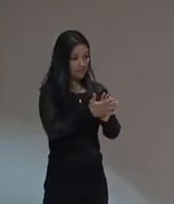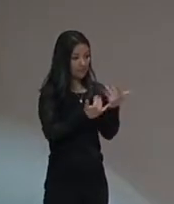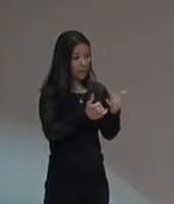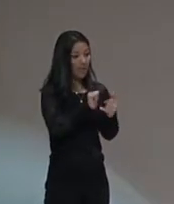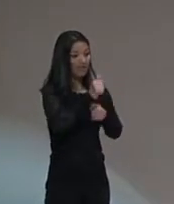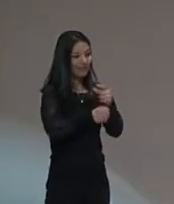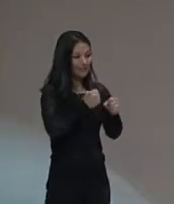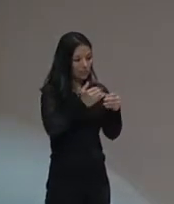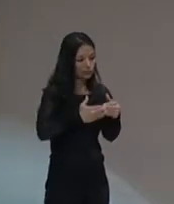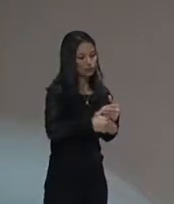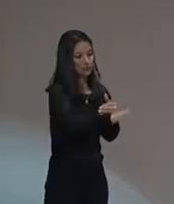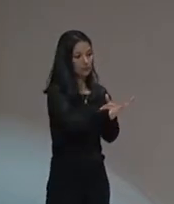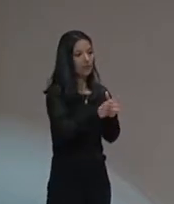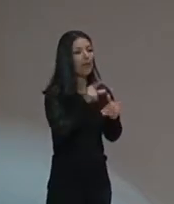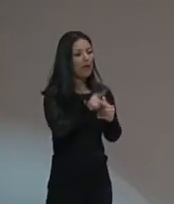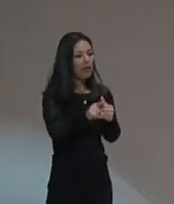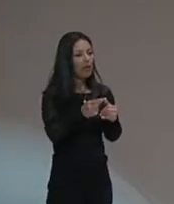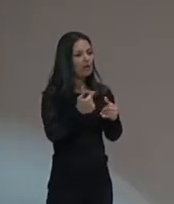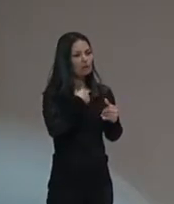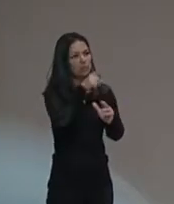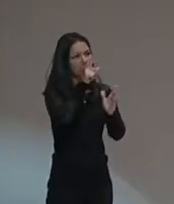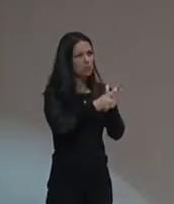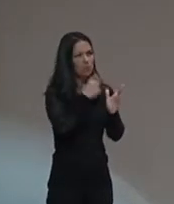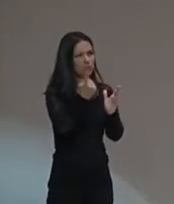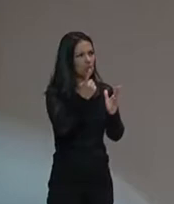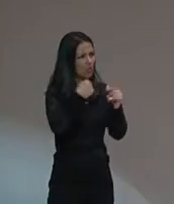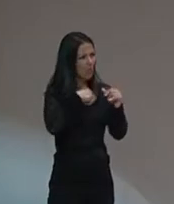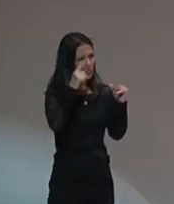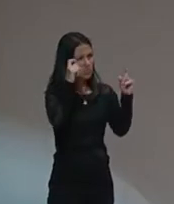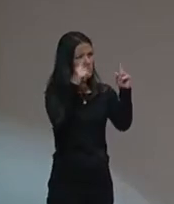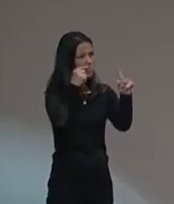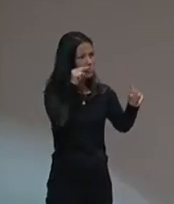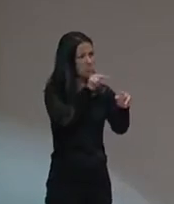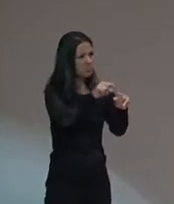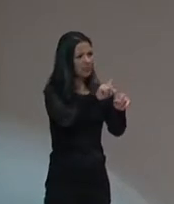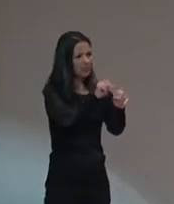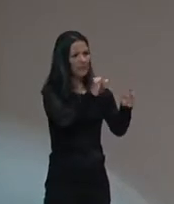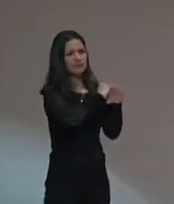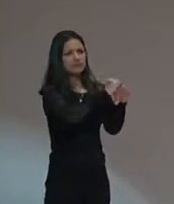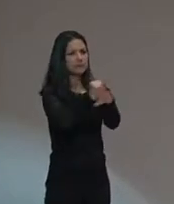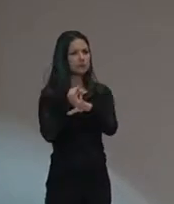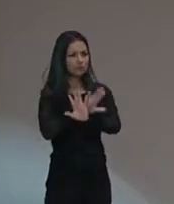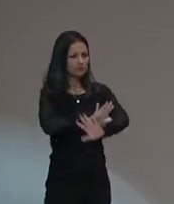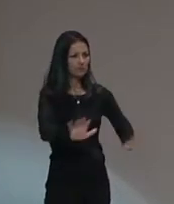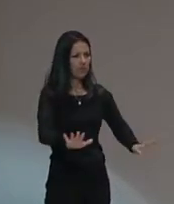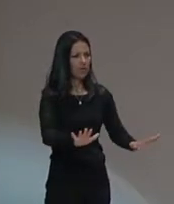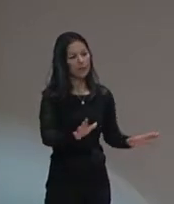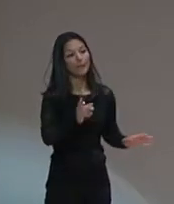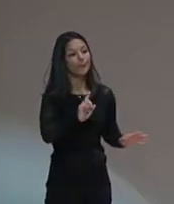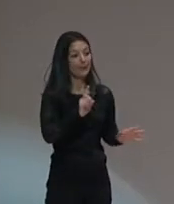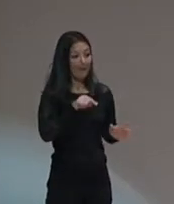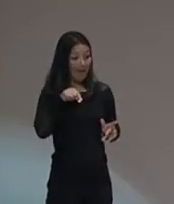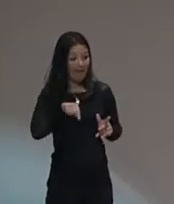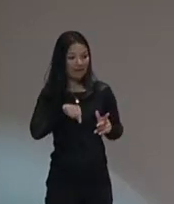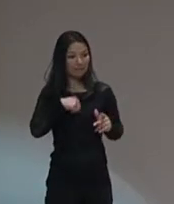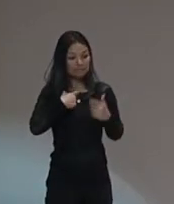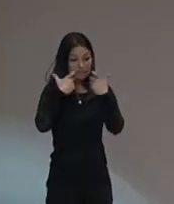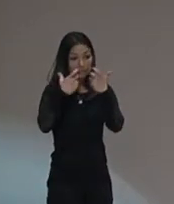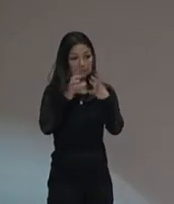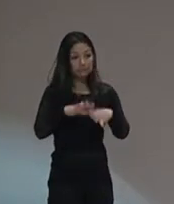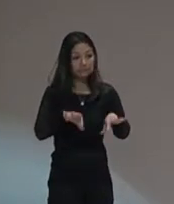década se sitúa no solamente en la implantación de lo institucional y aquí viene algo que me parece importante